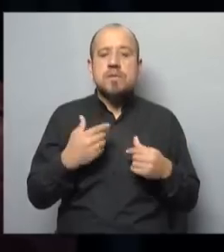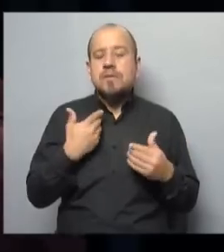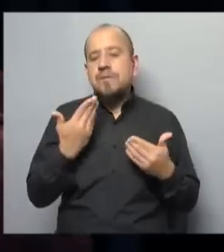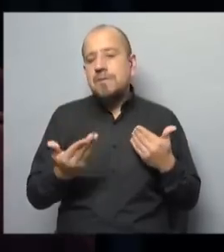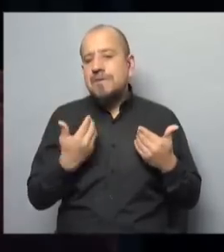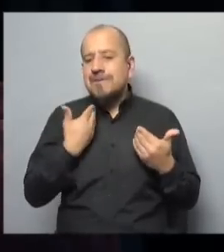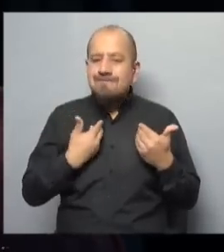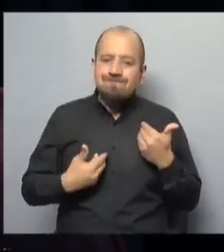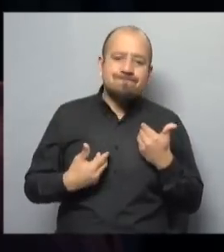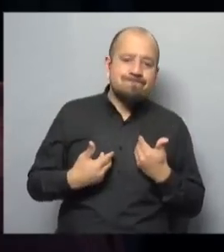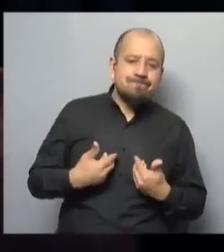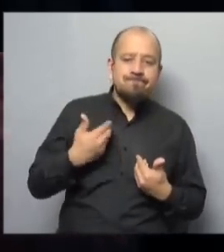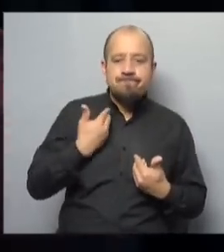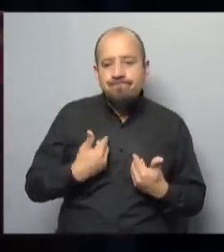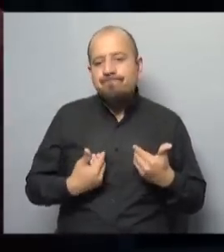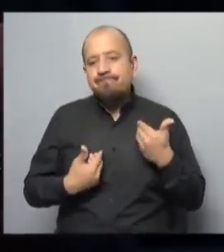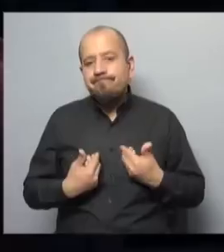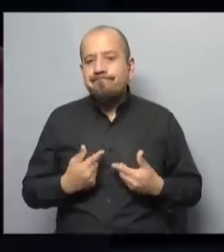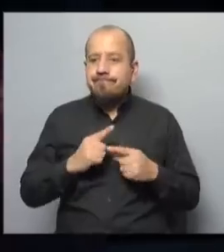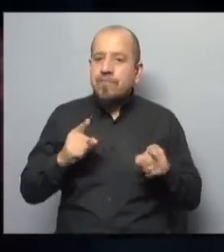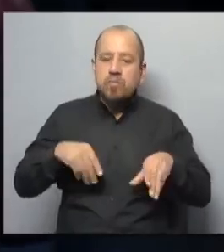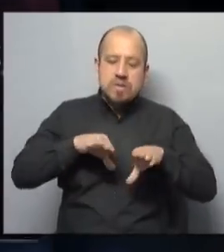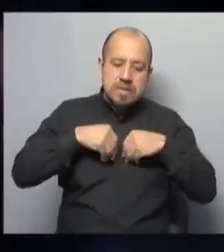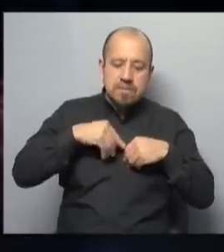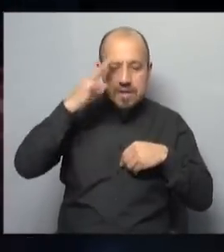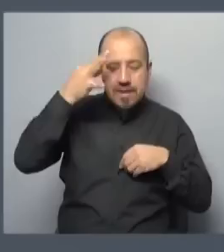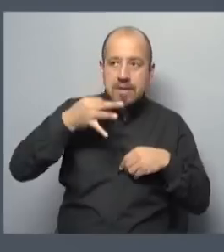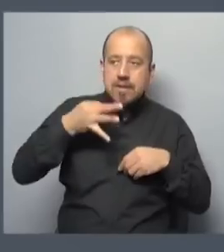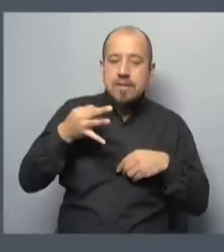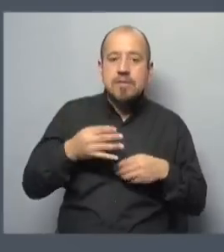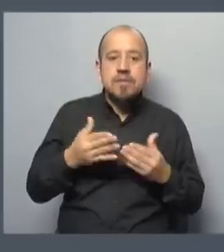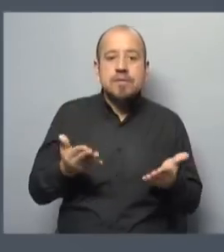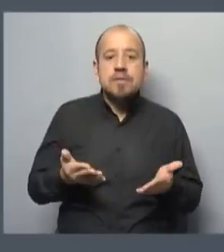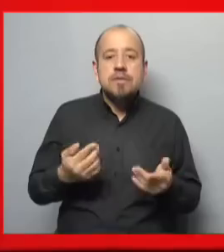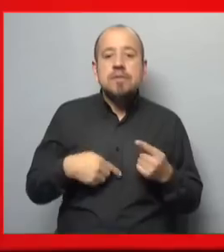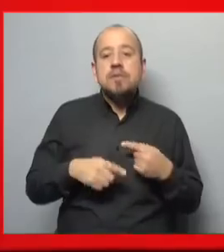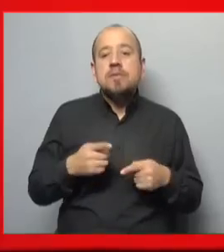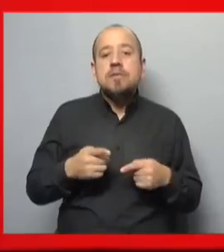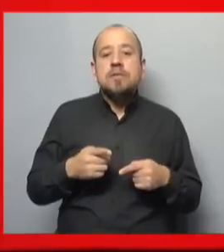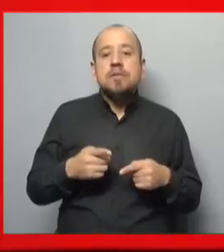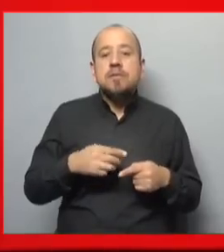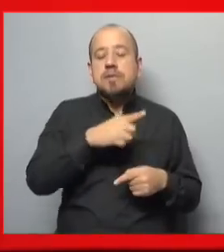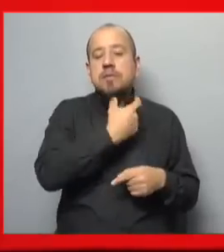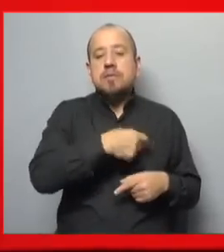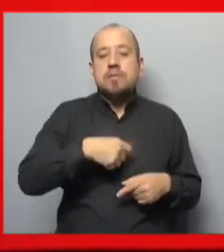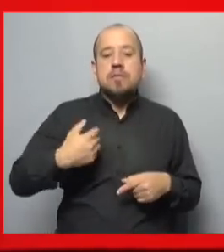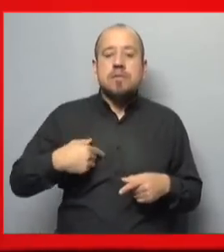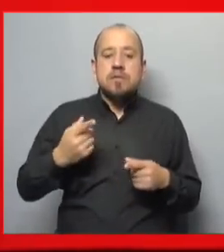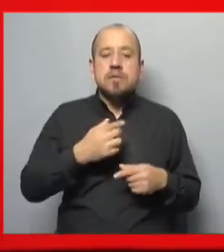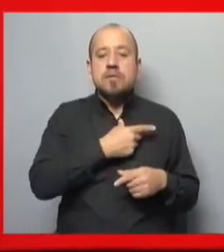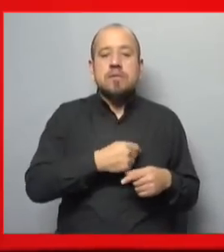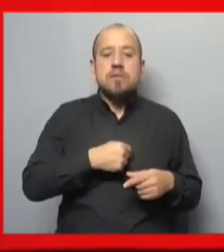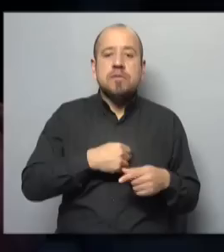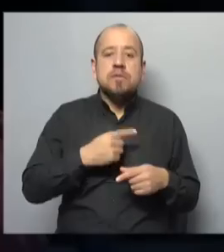porque al no aceptar la realidad no aceptas de repente que haber obtenido un como le pasó a peñarol y como el paso nacional